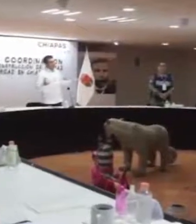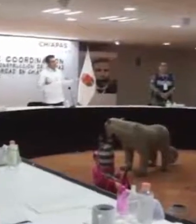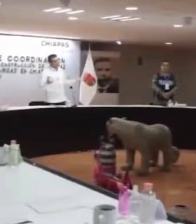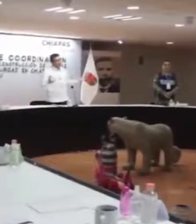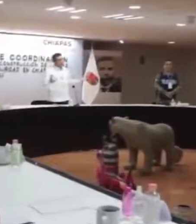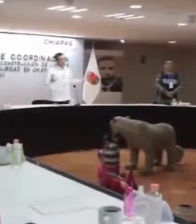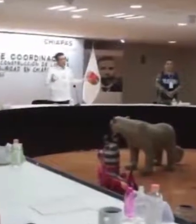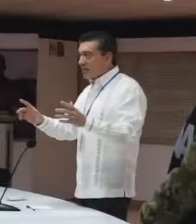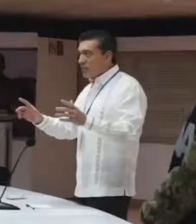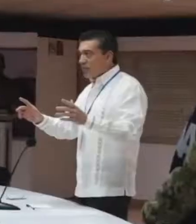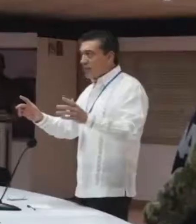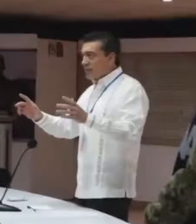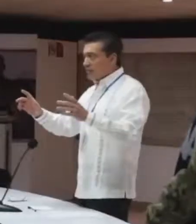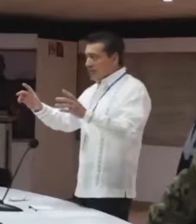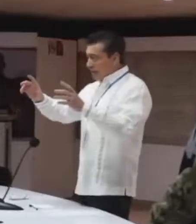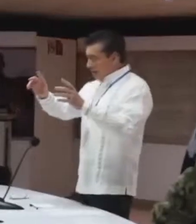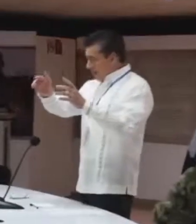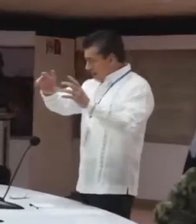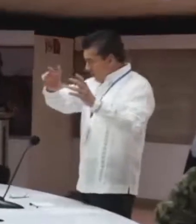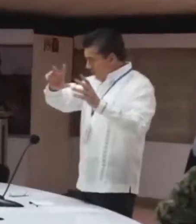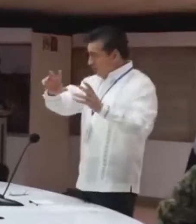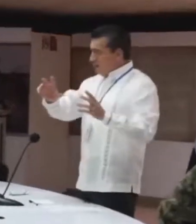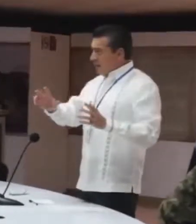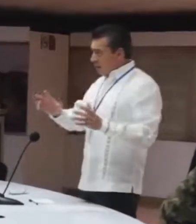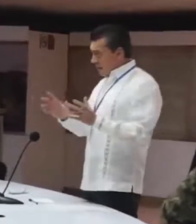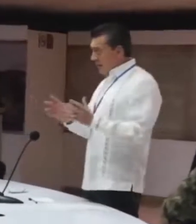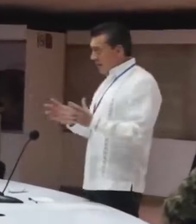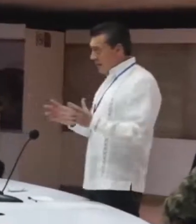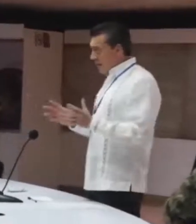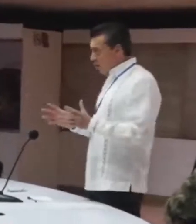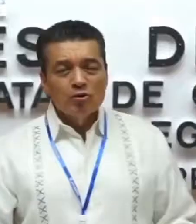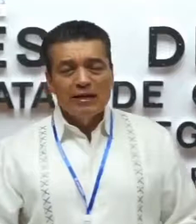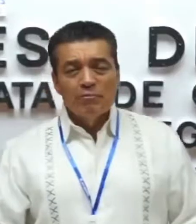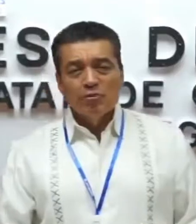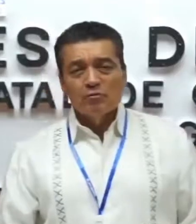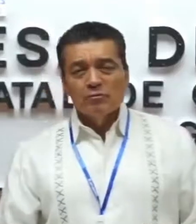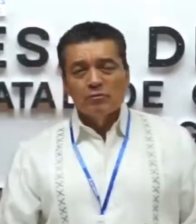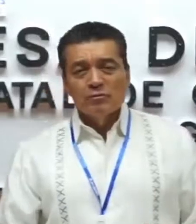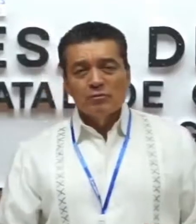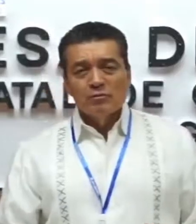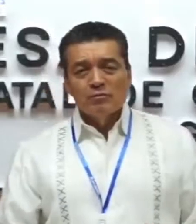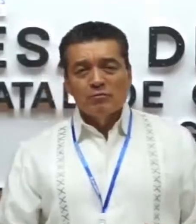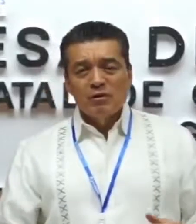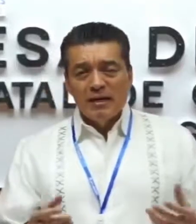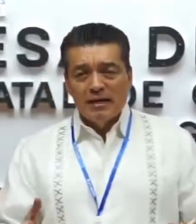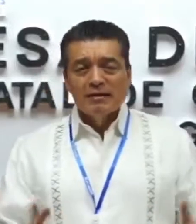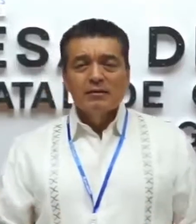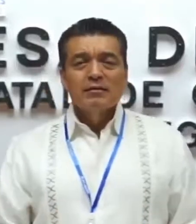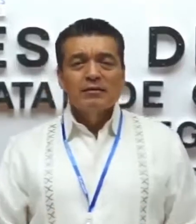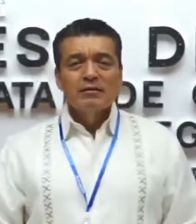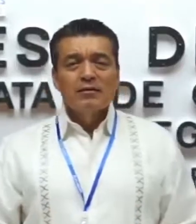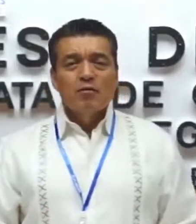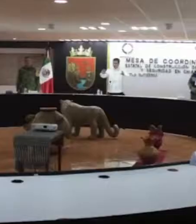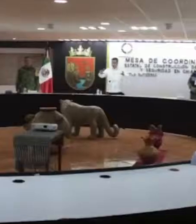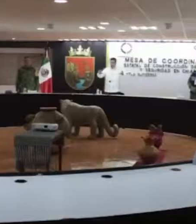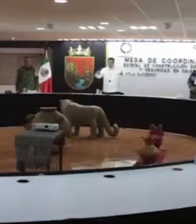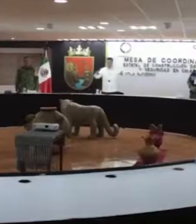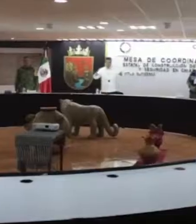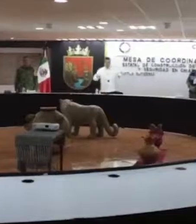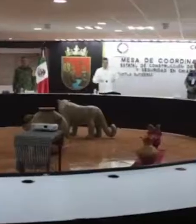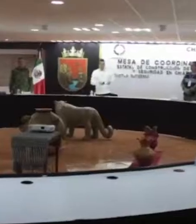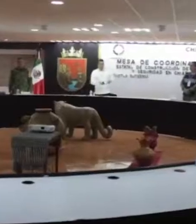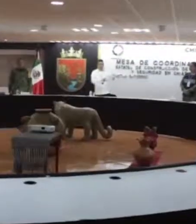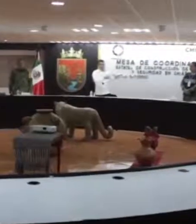este enemigo invisible que tenemos. Y pronto en Chiapas podemos vivir